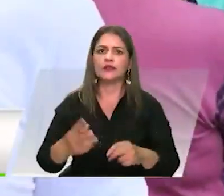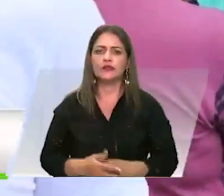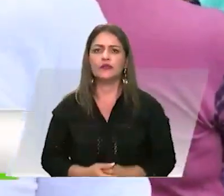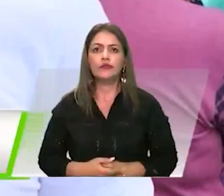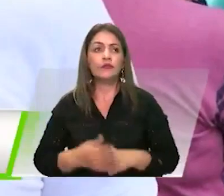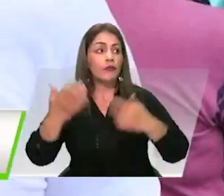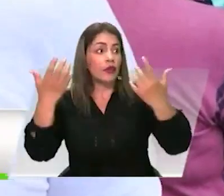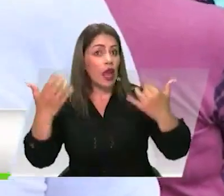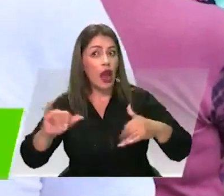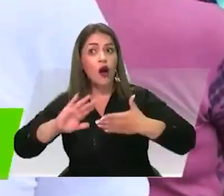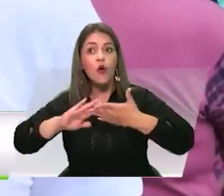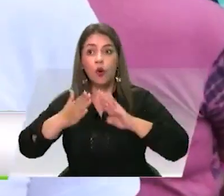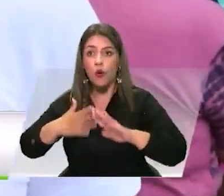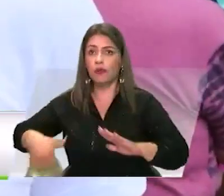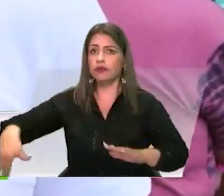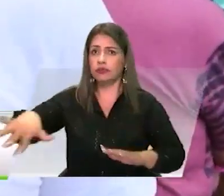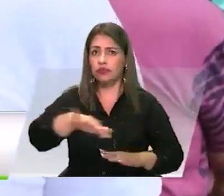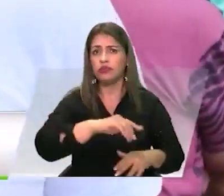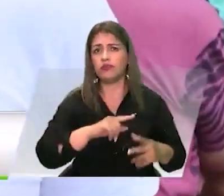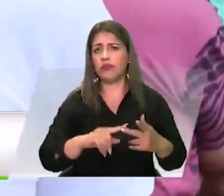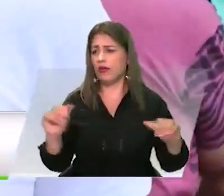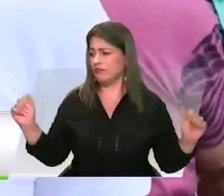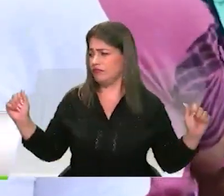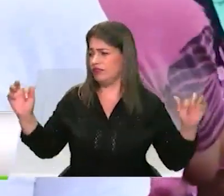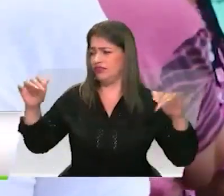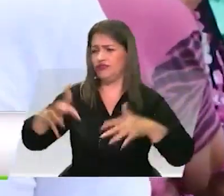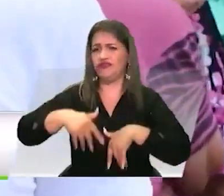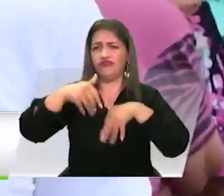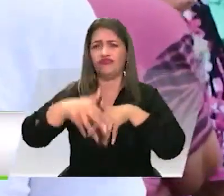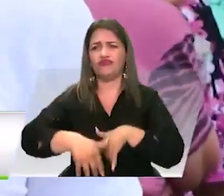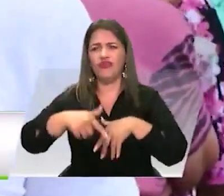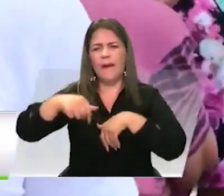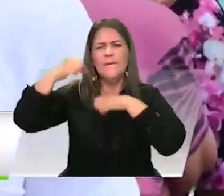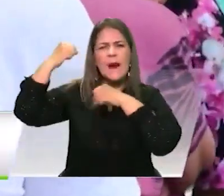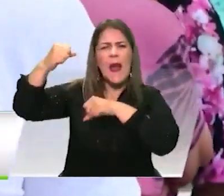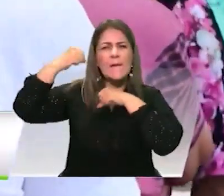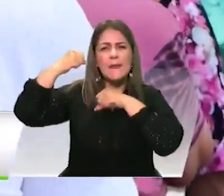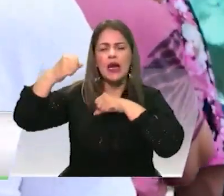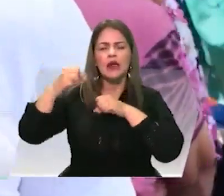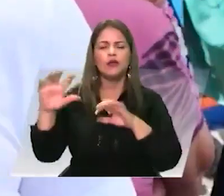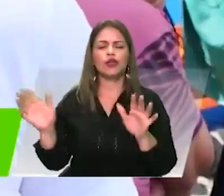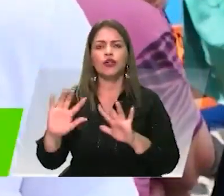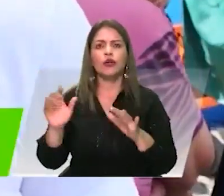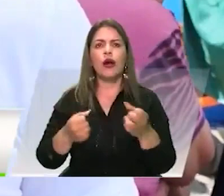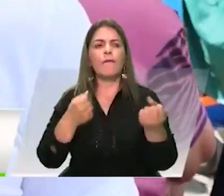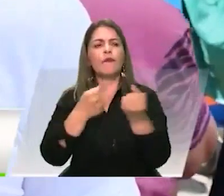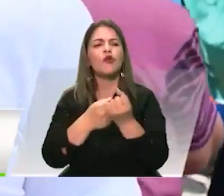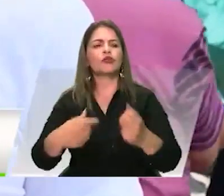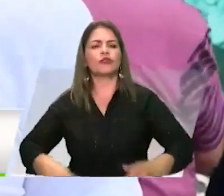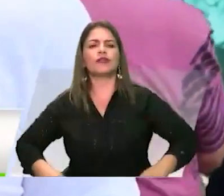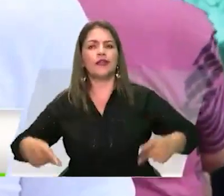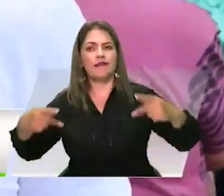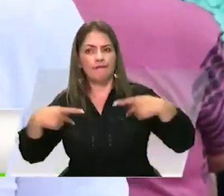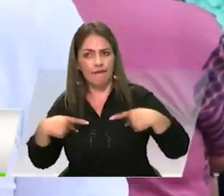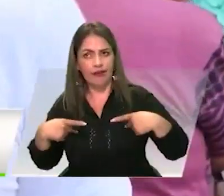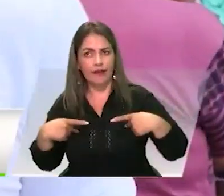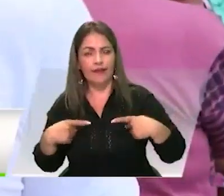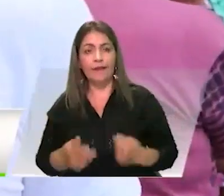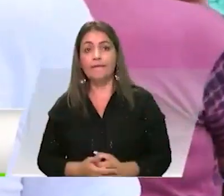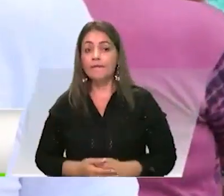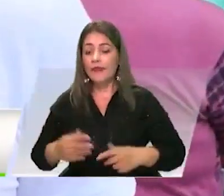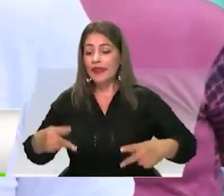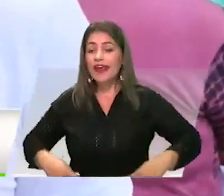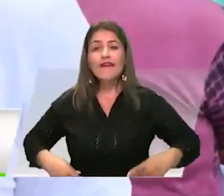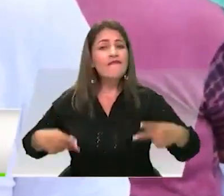la comunidad salir a marchar más allá en protesta de algo, es a favor de la vida, a decir que la vida es